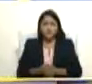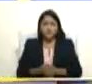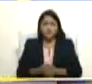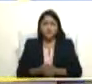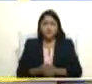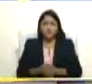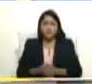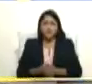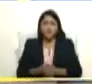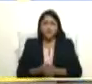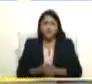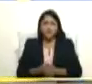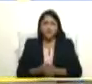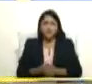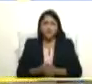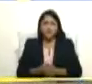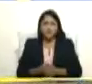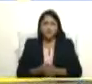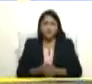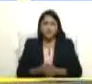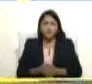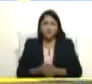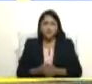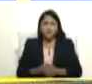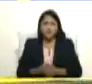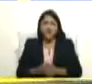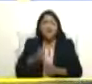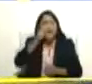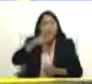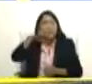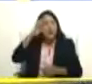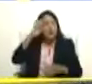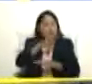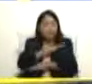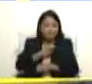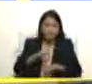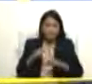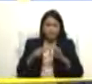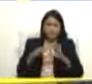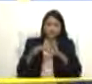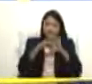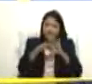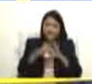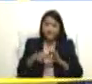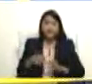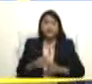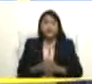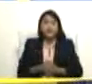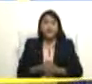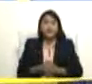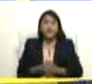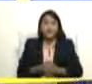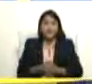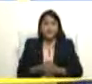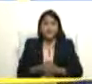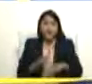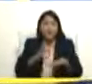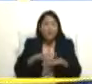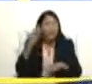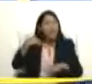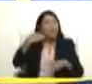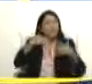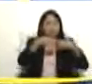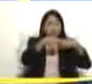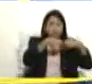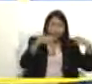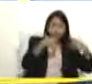la gran unión nacional, la gran unión cívico-militar poderosa. Porque fue en la época en que estuvimos divididos